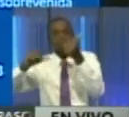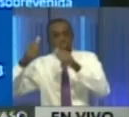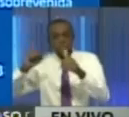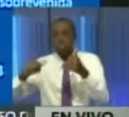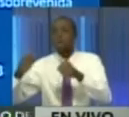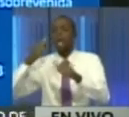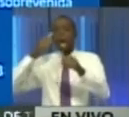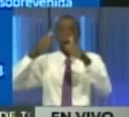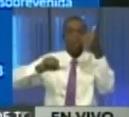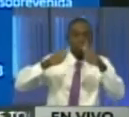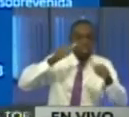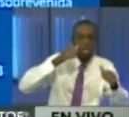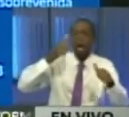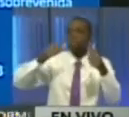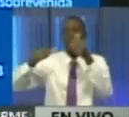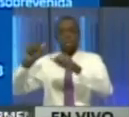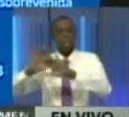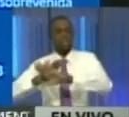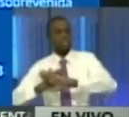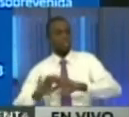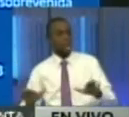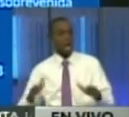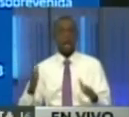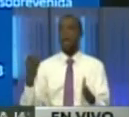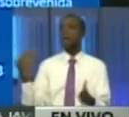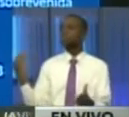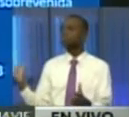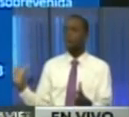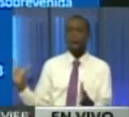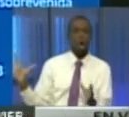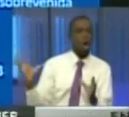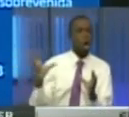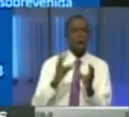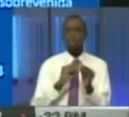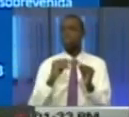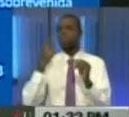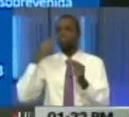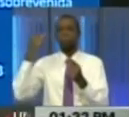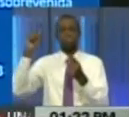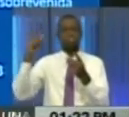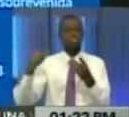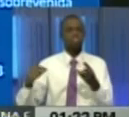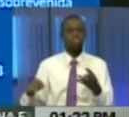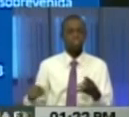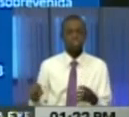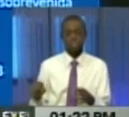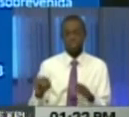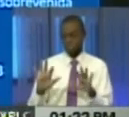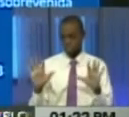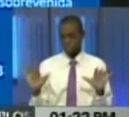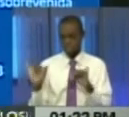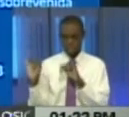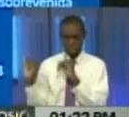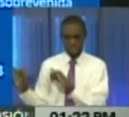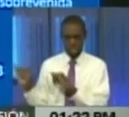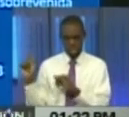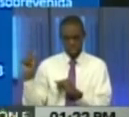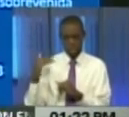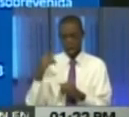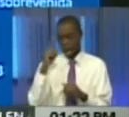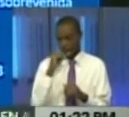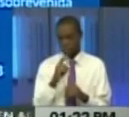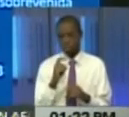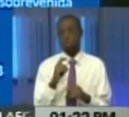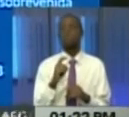generación del tabla mesa, las auditorías todas ya también se habían hecho en el año, en el caso